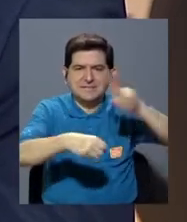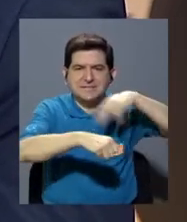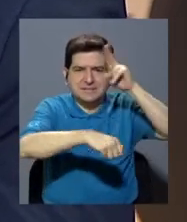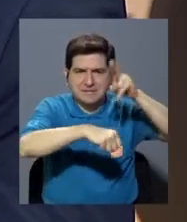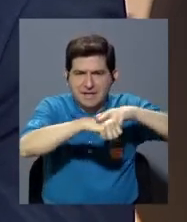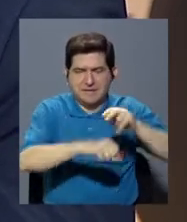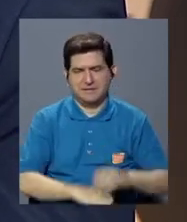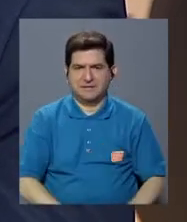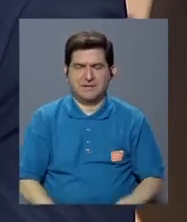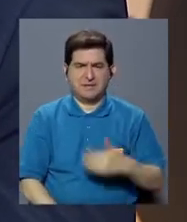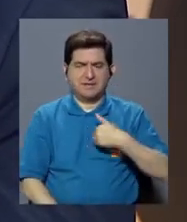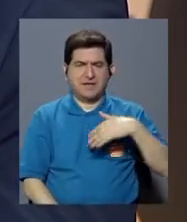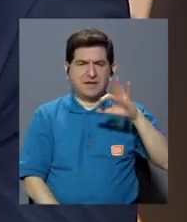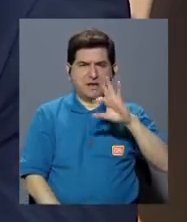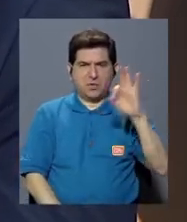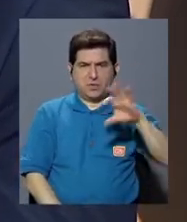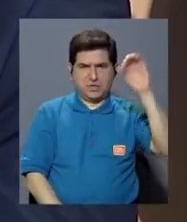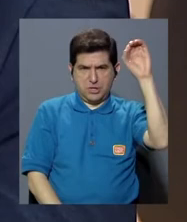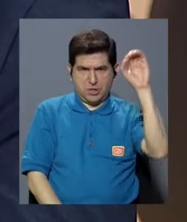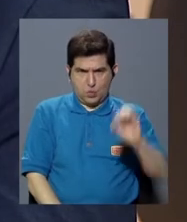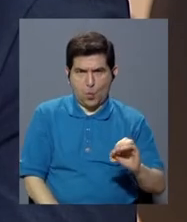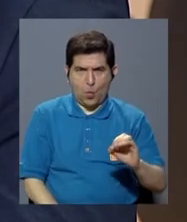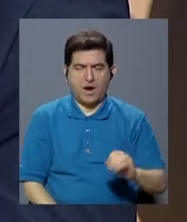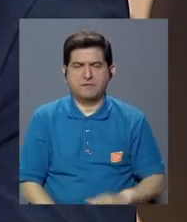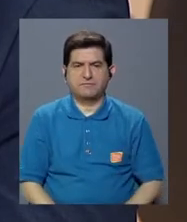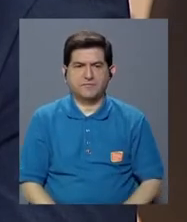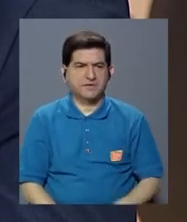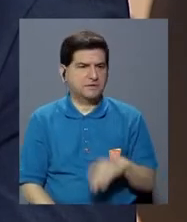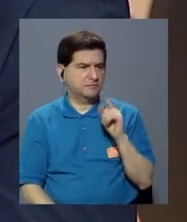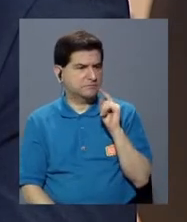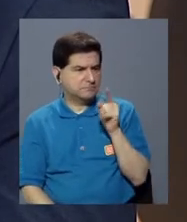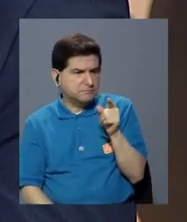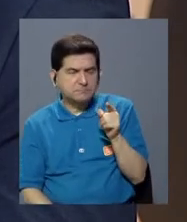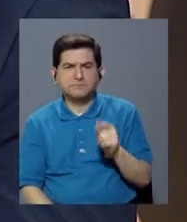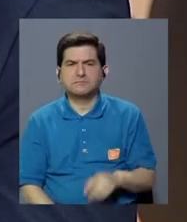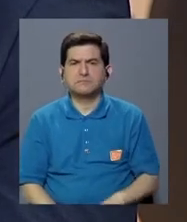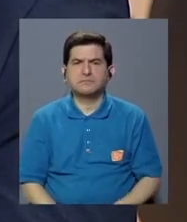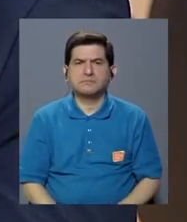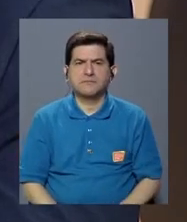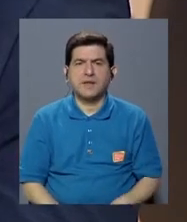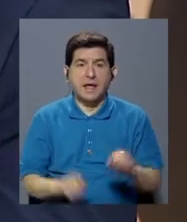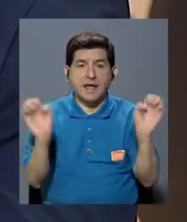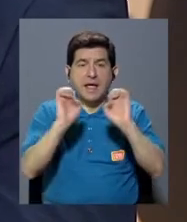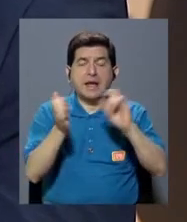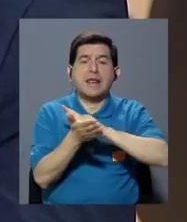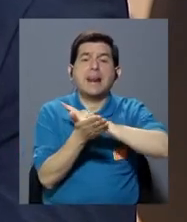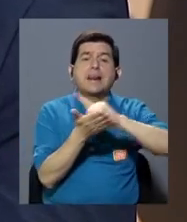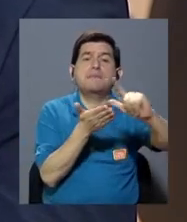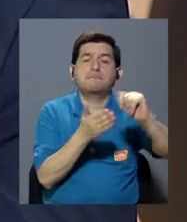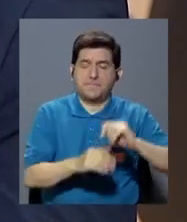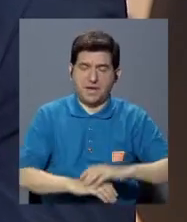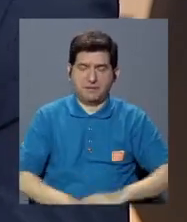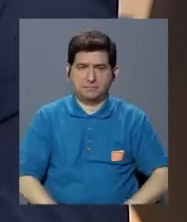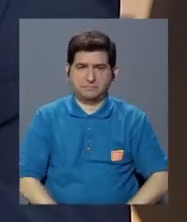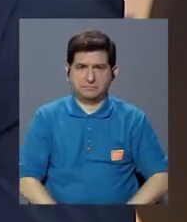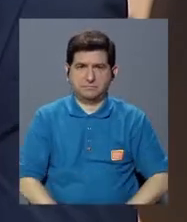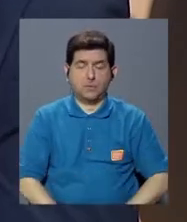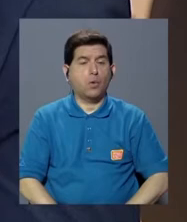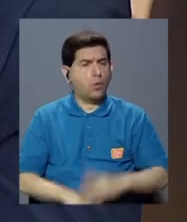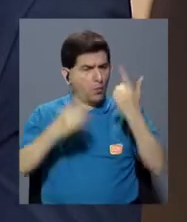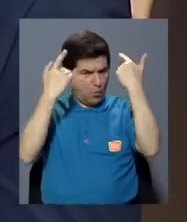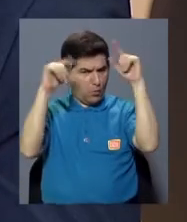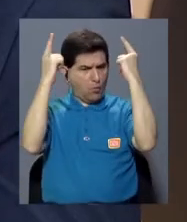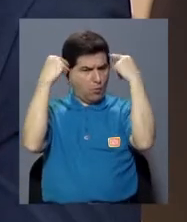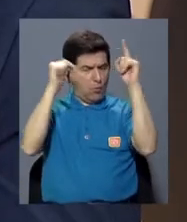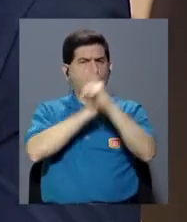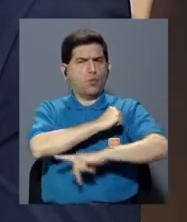nacional tiene el 99% de energía limpia. ¿Verdad? Es un